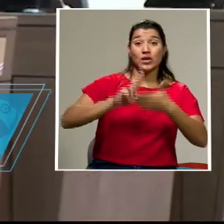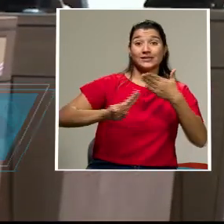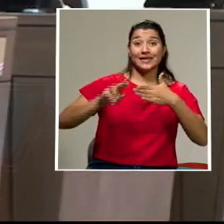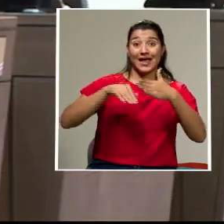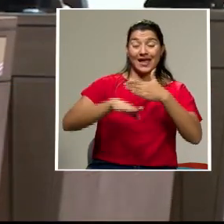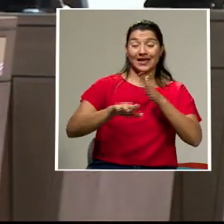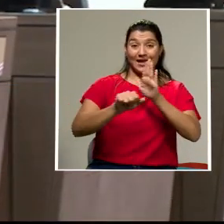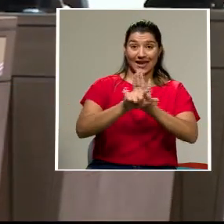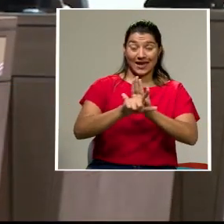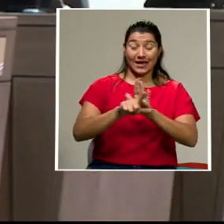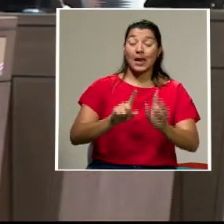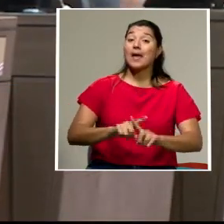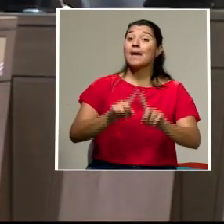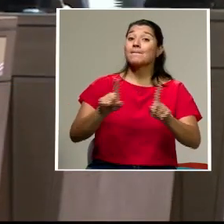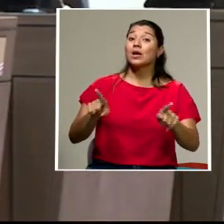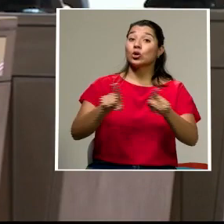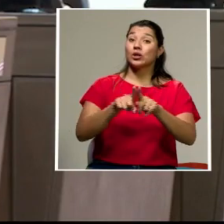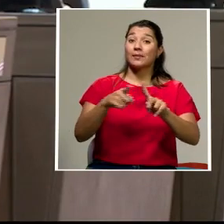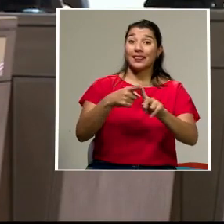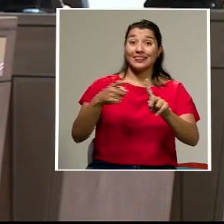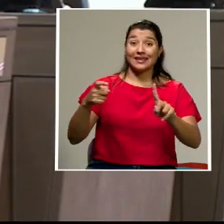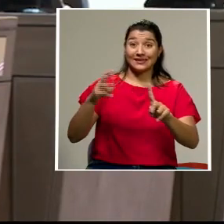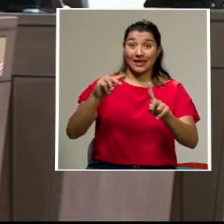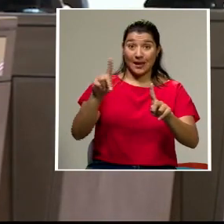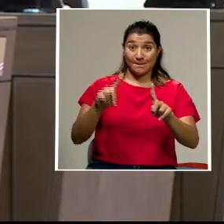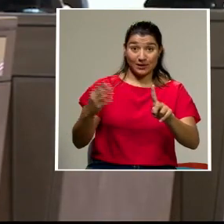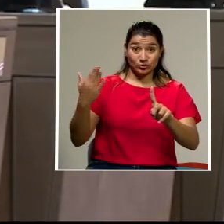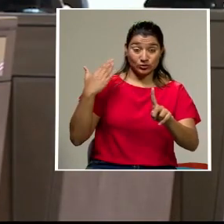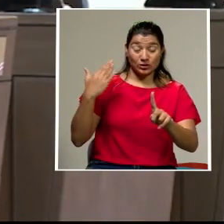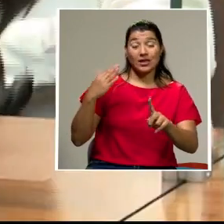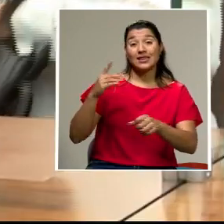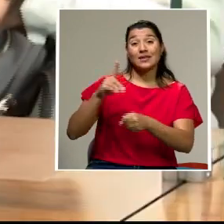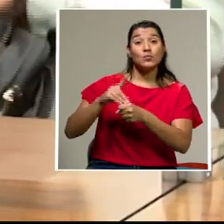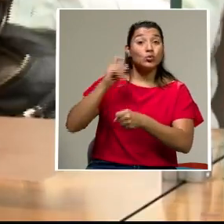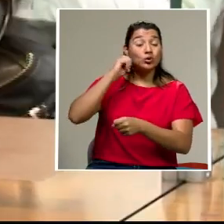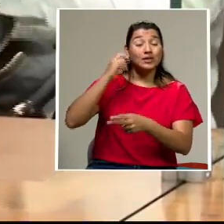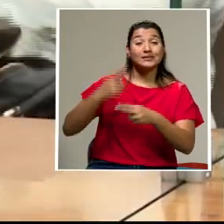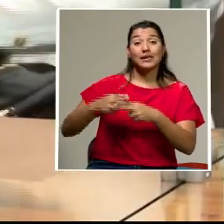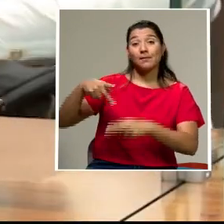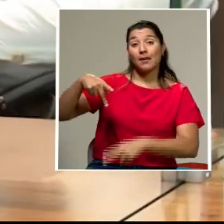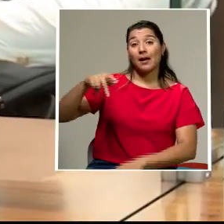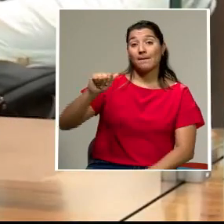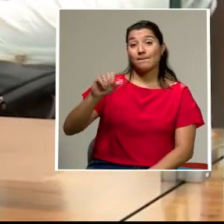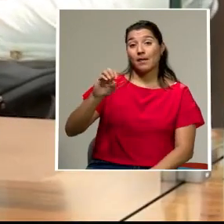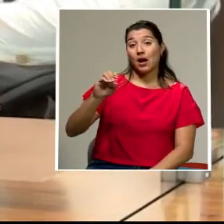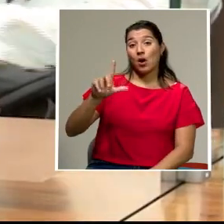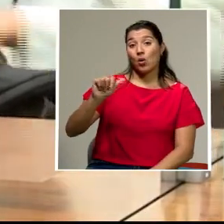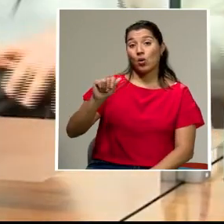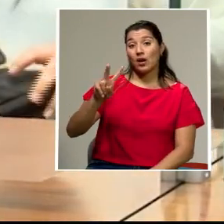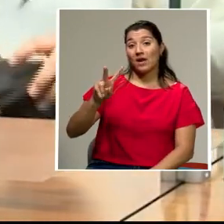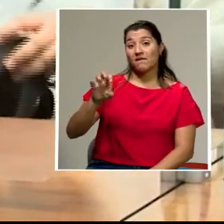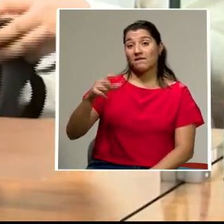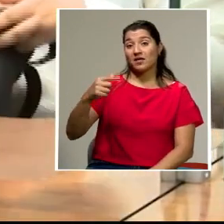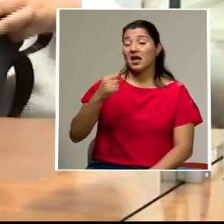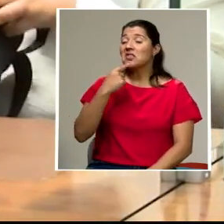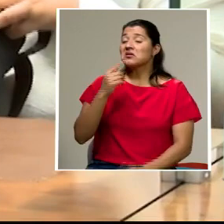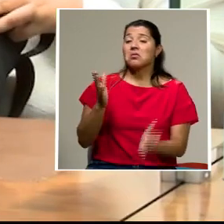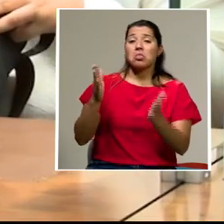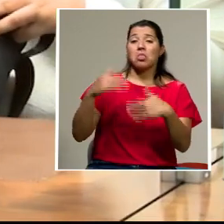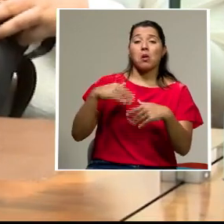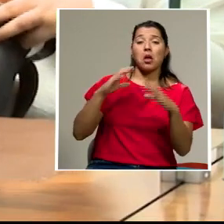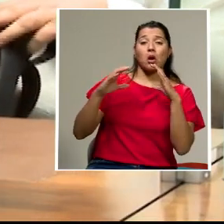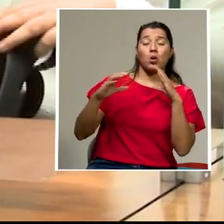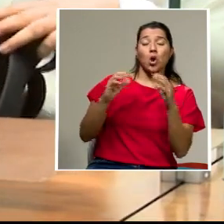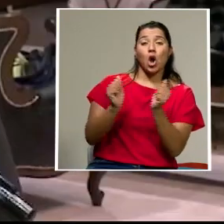allá del plenario, pues desde el pasado mes de marzo, la legisladora Paola Vega señaló que no tiene comunicación con la ministra de Planificación,